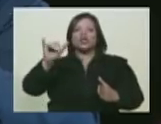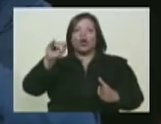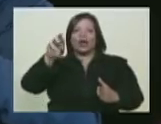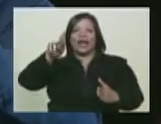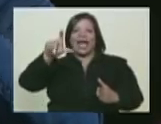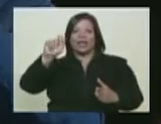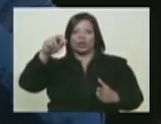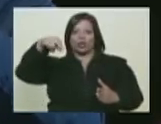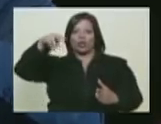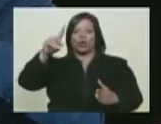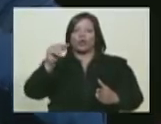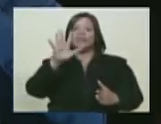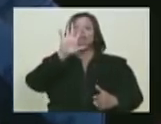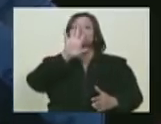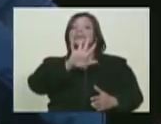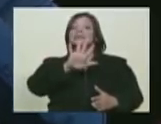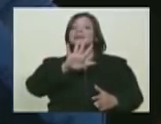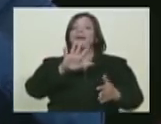cumpliendo